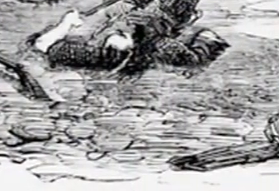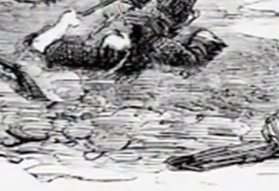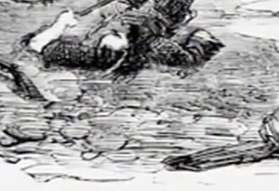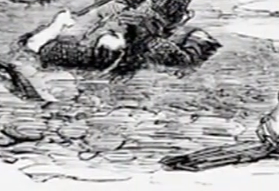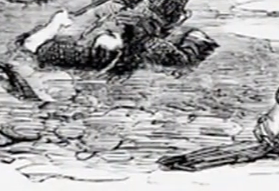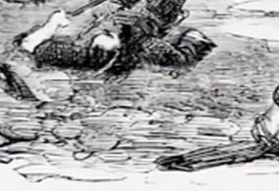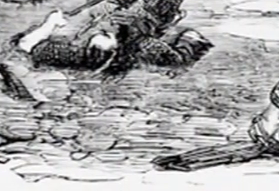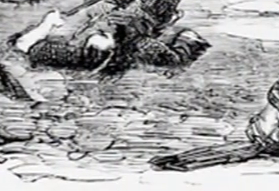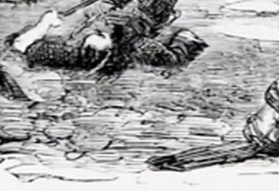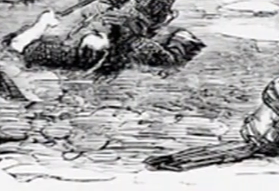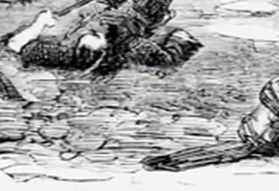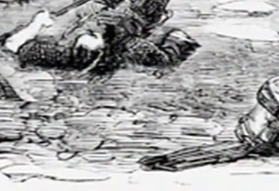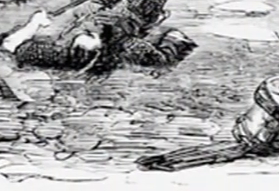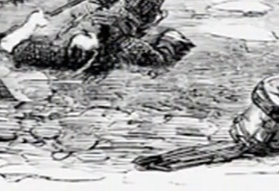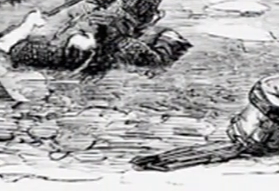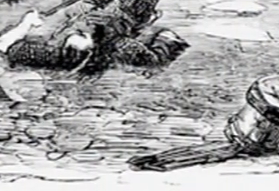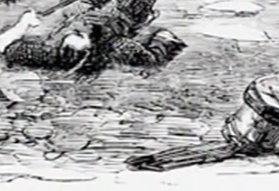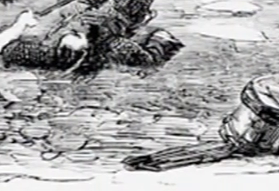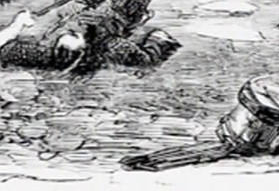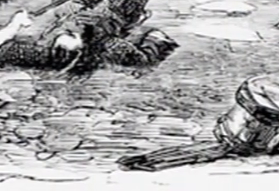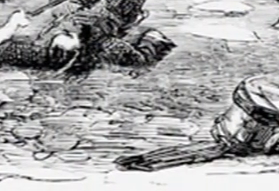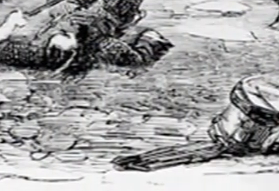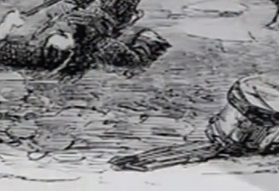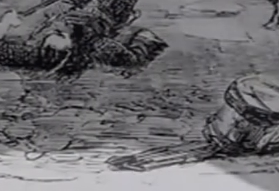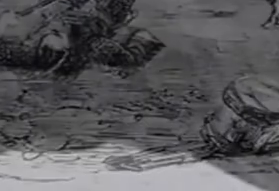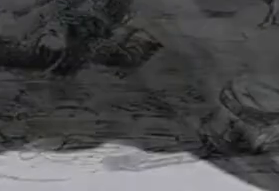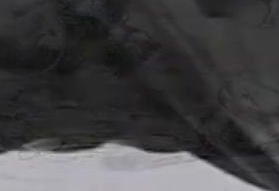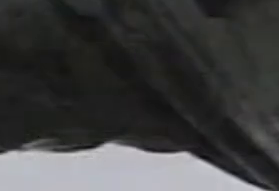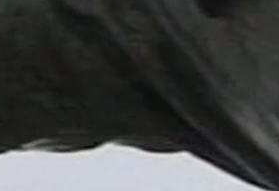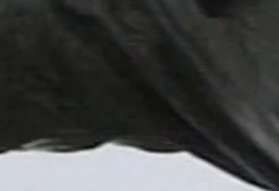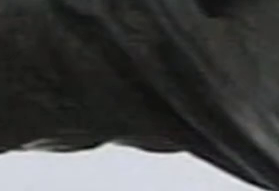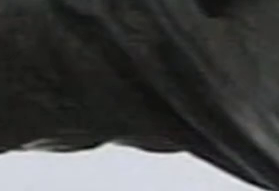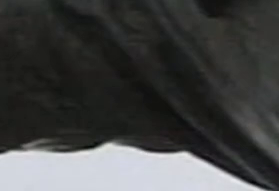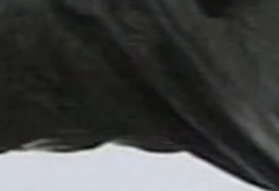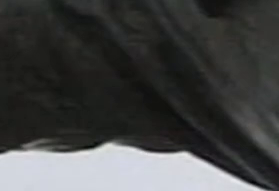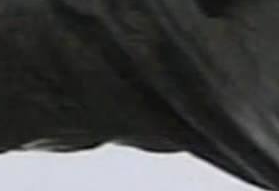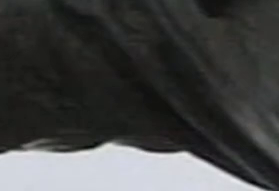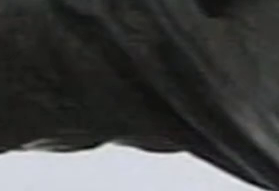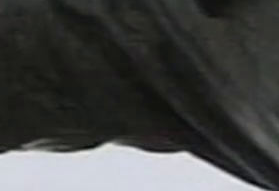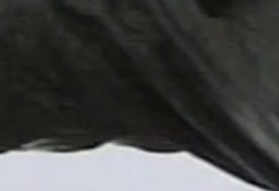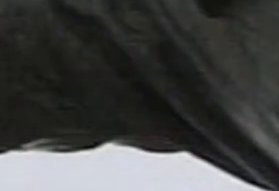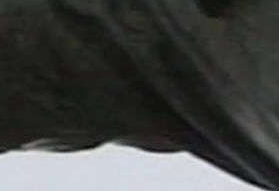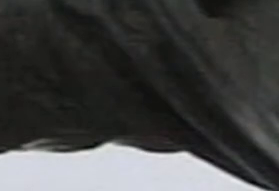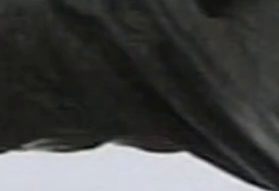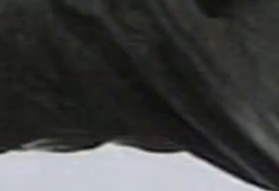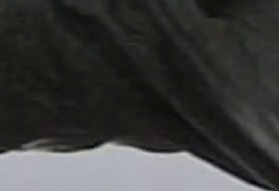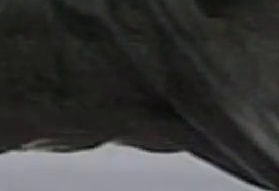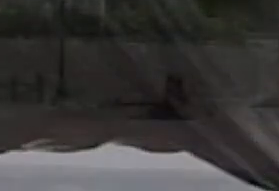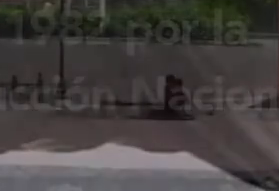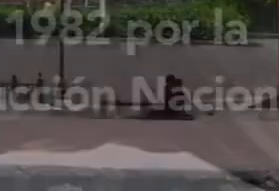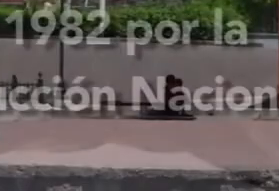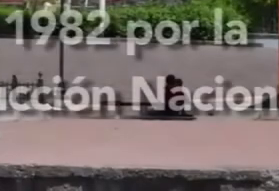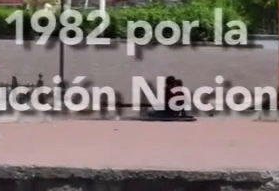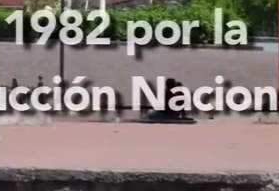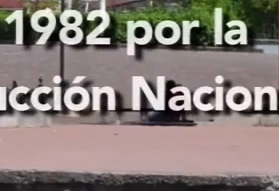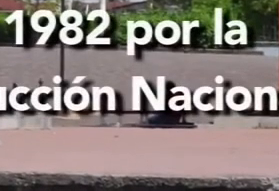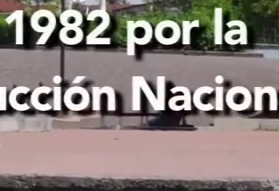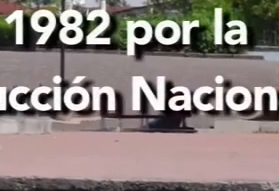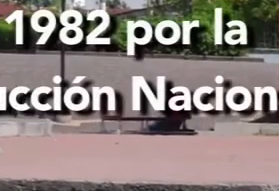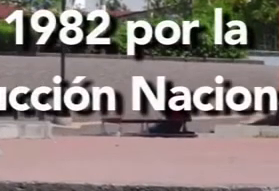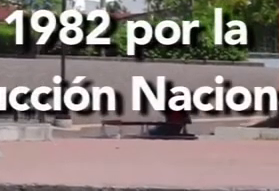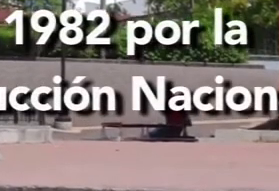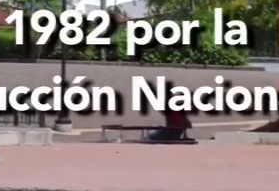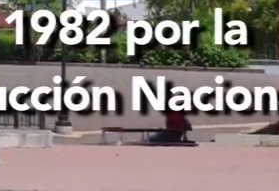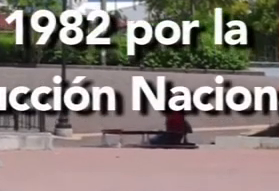de Rivas donde se atrincheraron las tropas de Walker, muriendo en la acción. Nicaragua lo